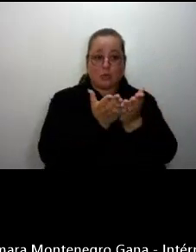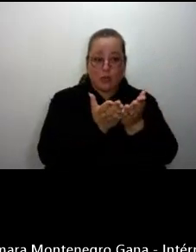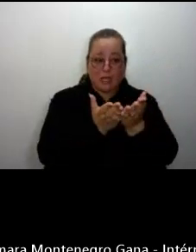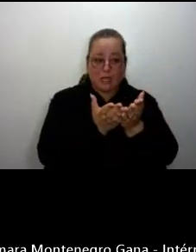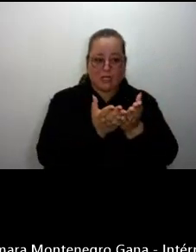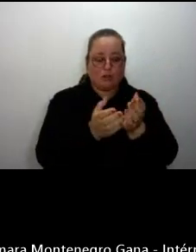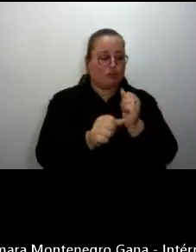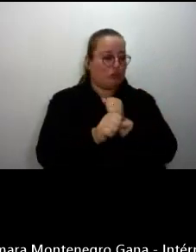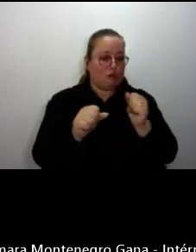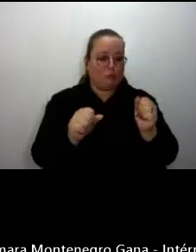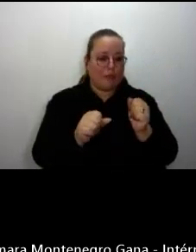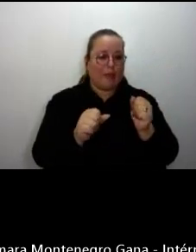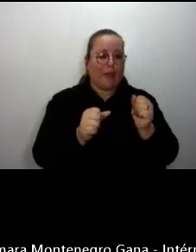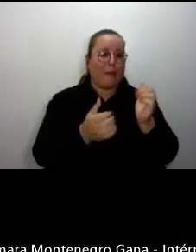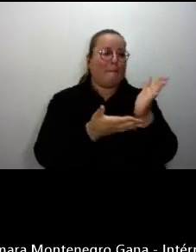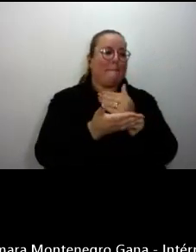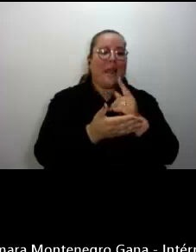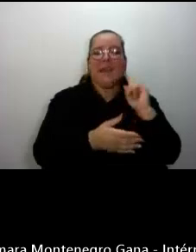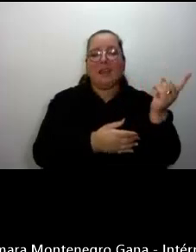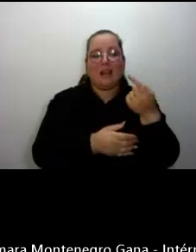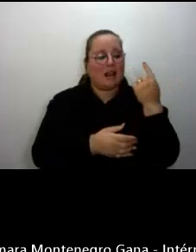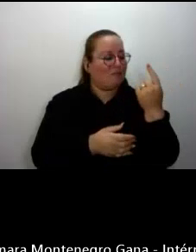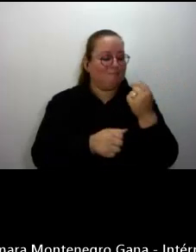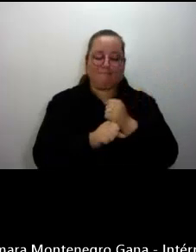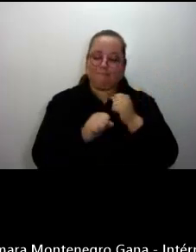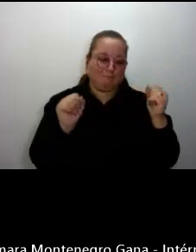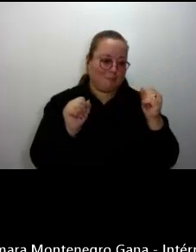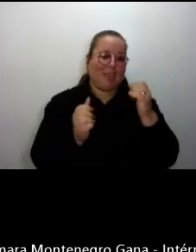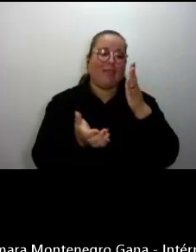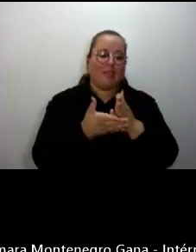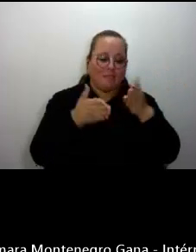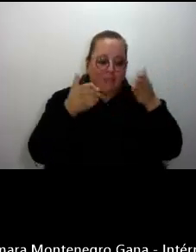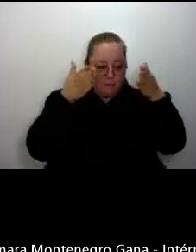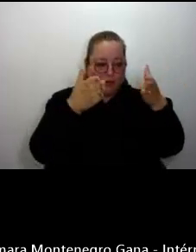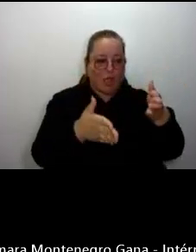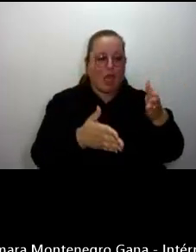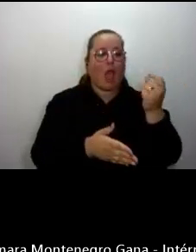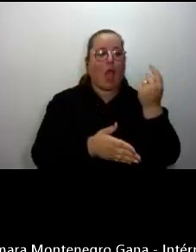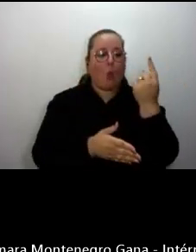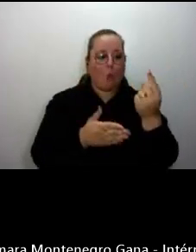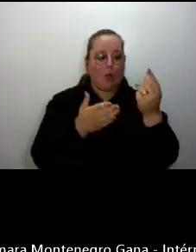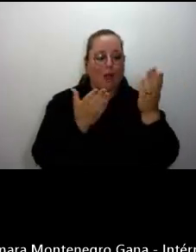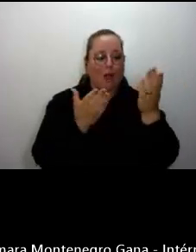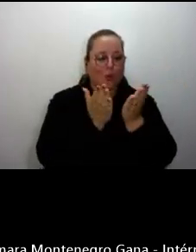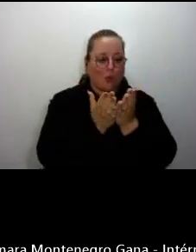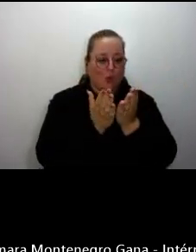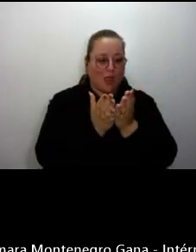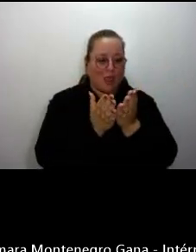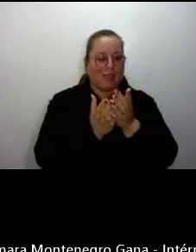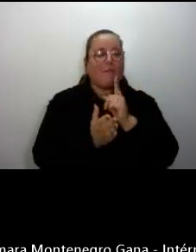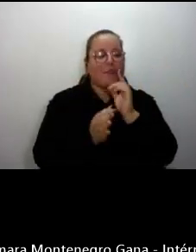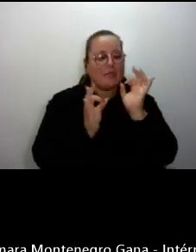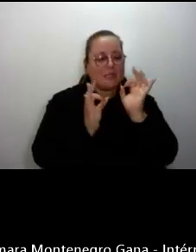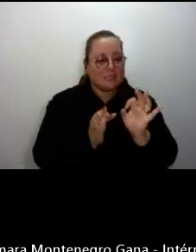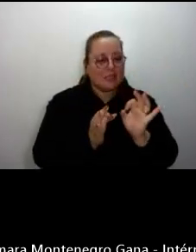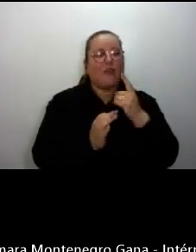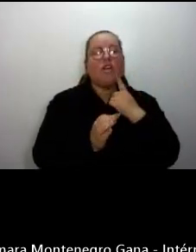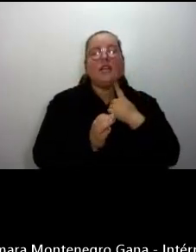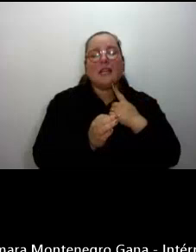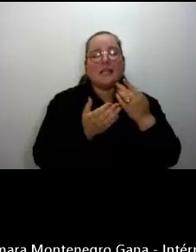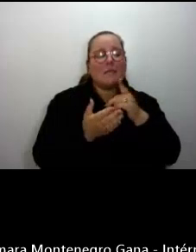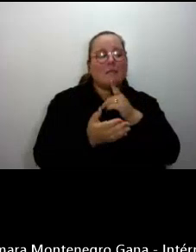pueden ser planes, ¿verdad?, generales, tienen que ser apuntados a las necesidades específicas, ¿verdad? Y los intereses específicos